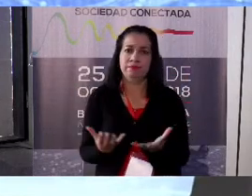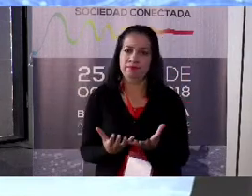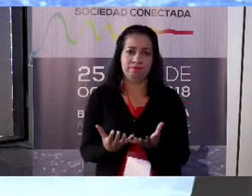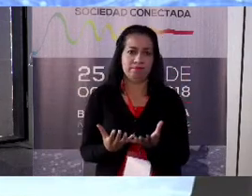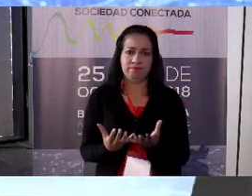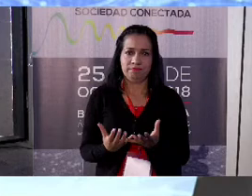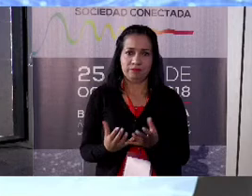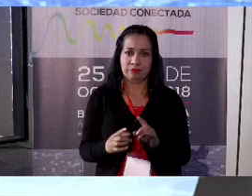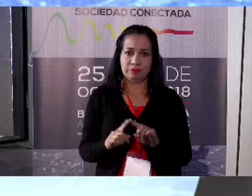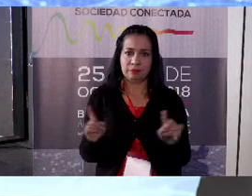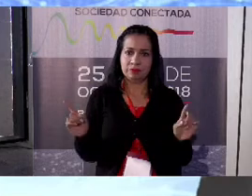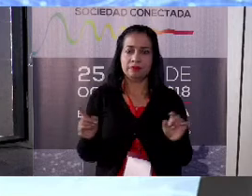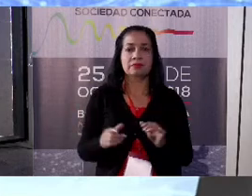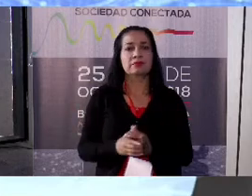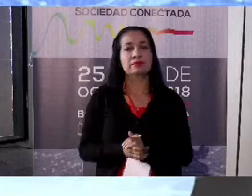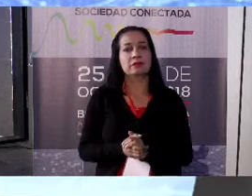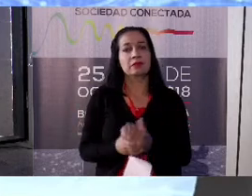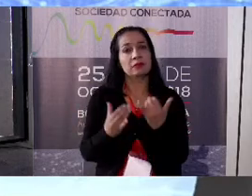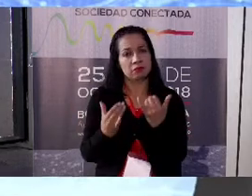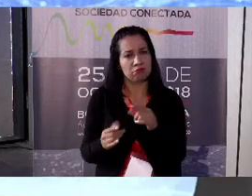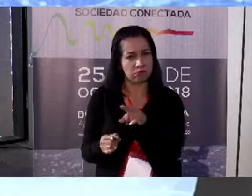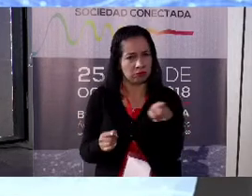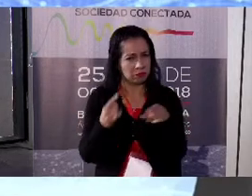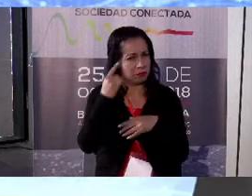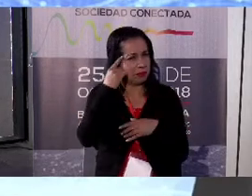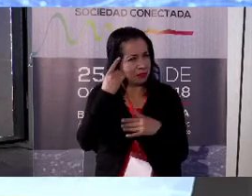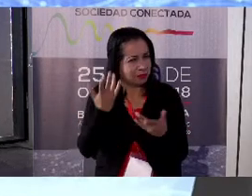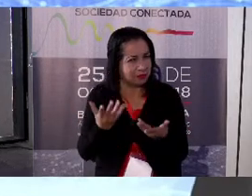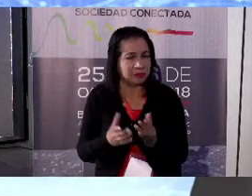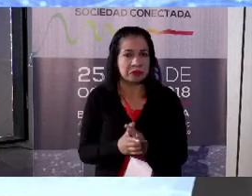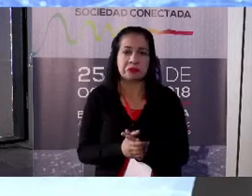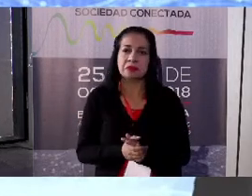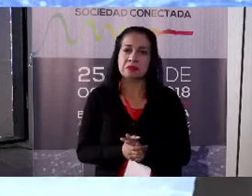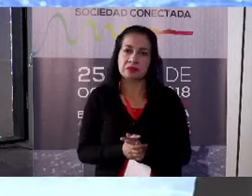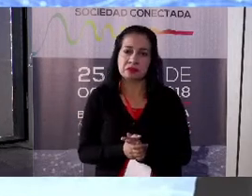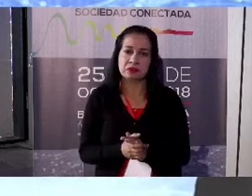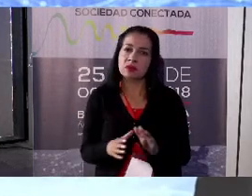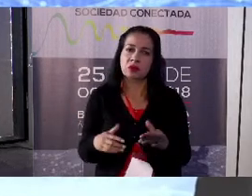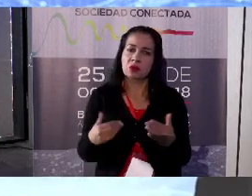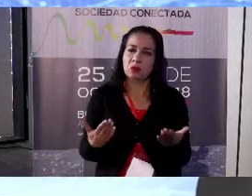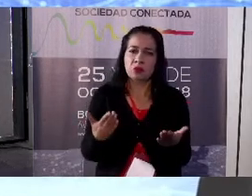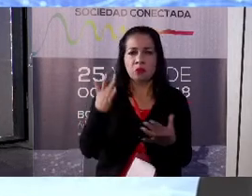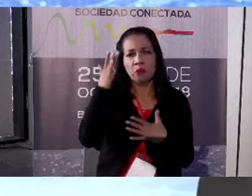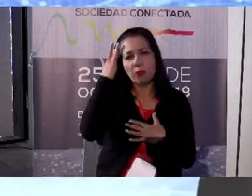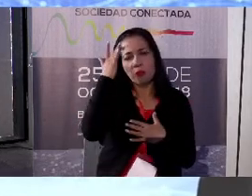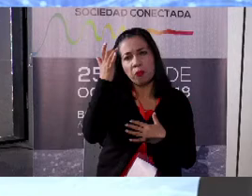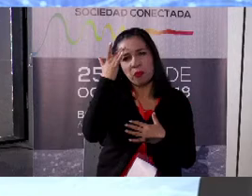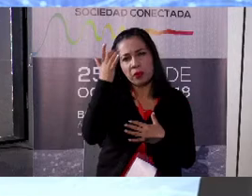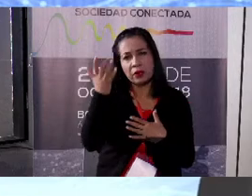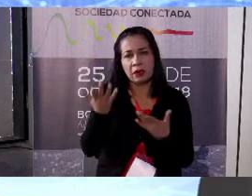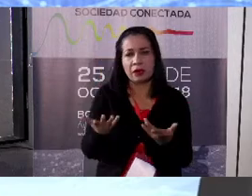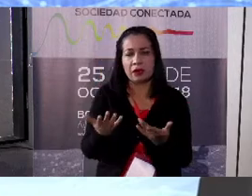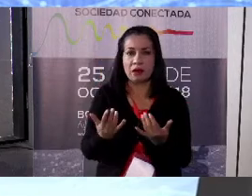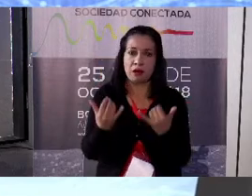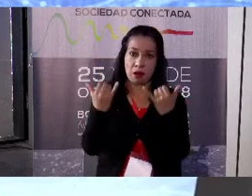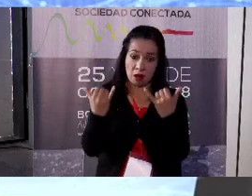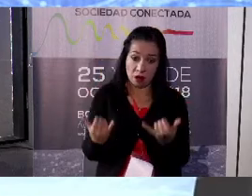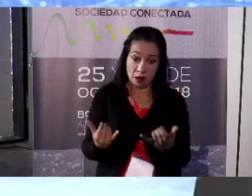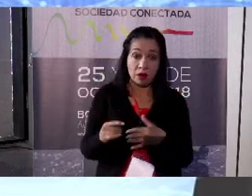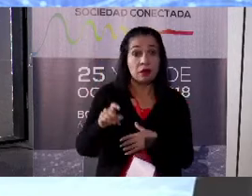si han pensado han puesto a ustedes a pensar Por qué es que tenemos